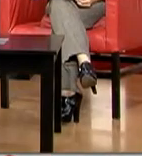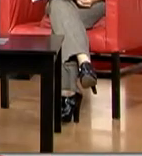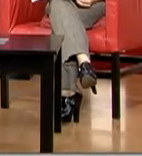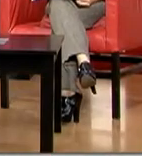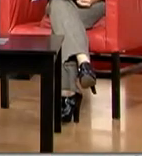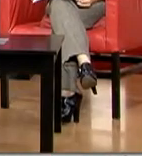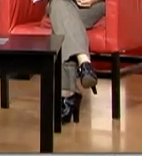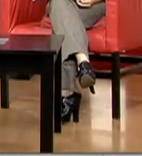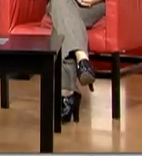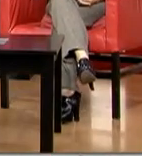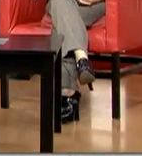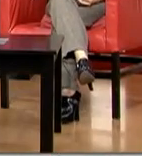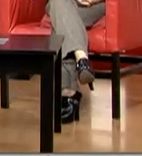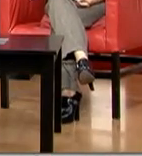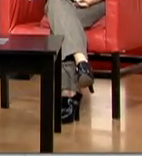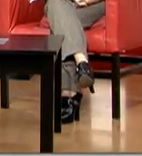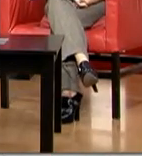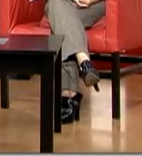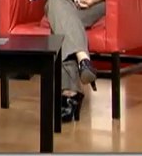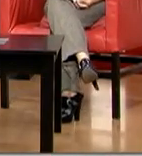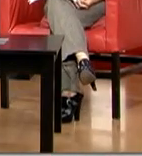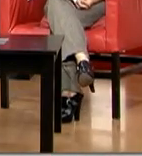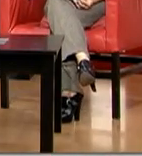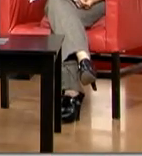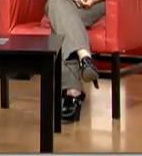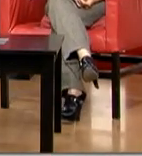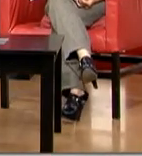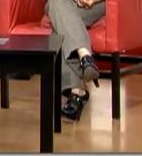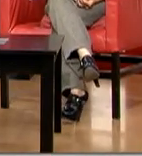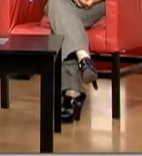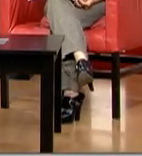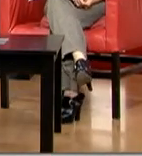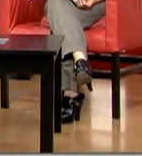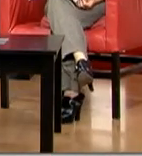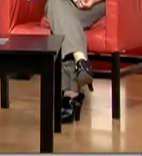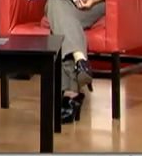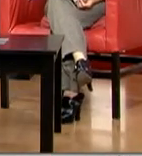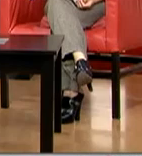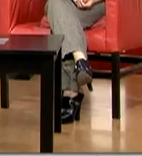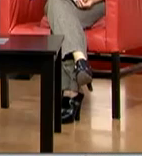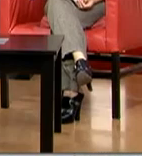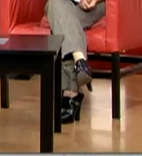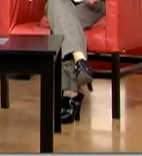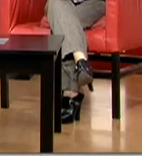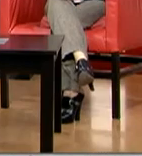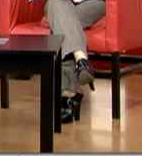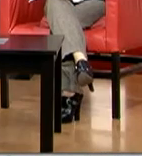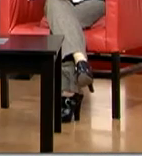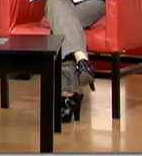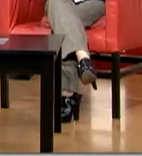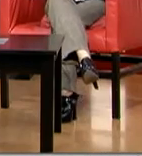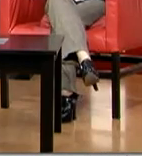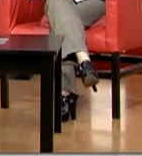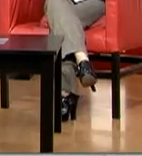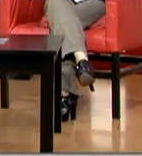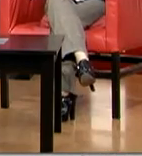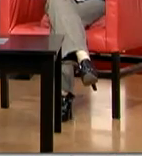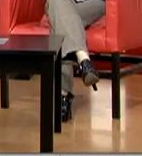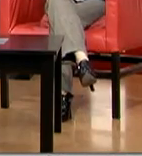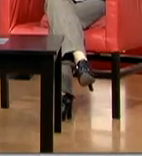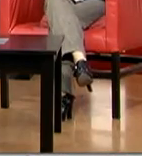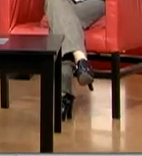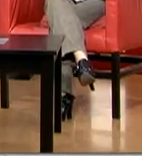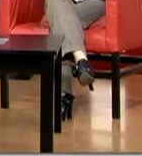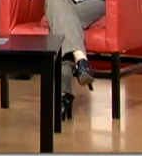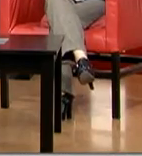Perfecto, Dani. De nada. Muchas gracias. Y este lunes a las 10 horas el presidente Enrique Peña Nieto ofrecerá un mensaje a medios. Más tarde, a las